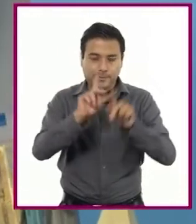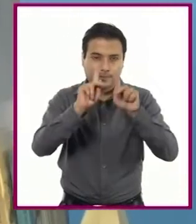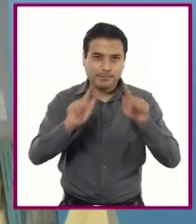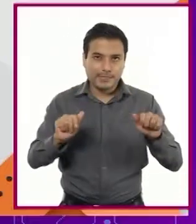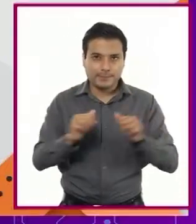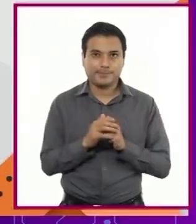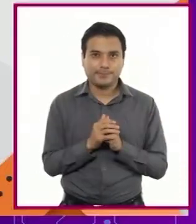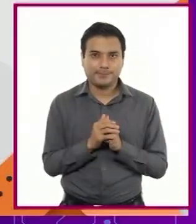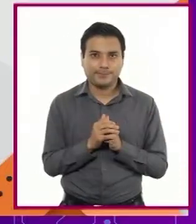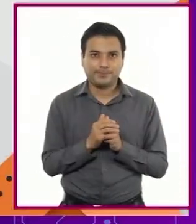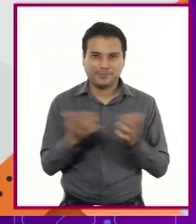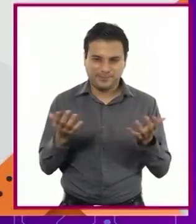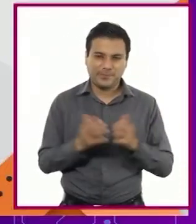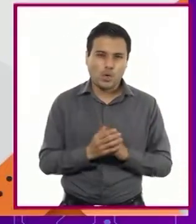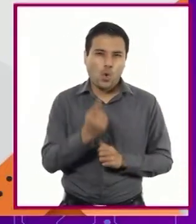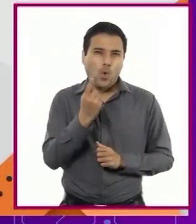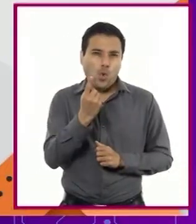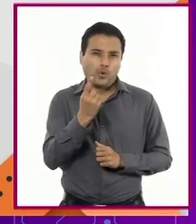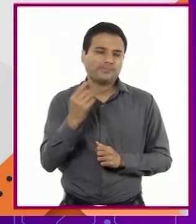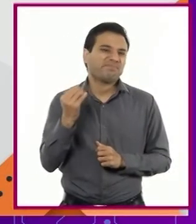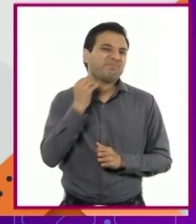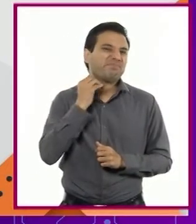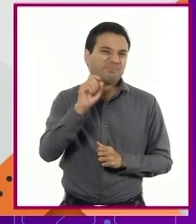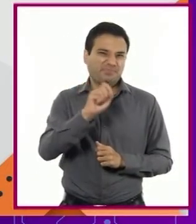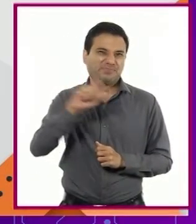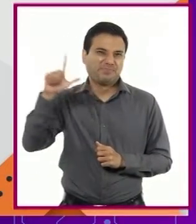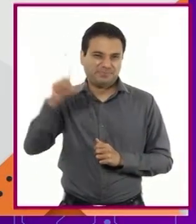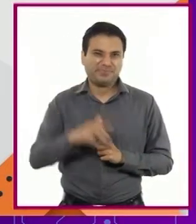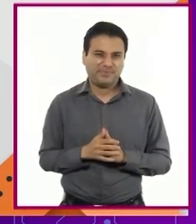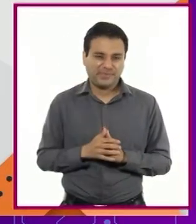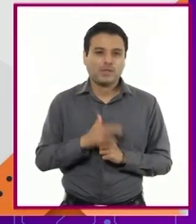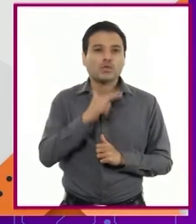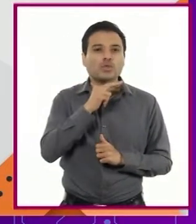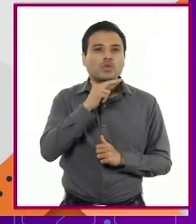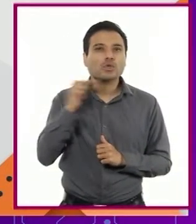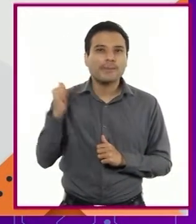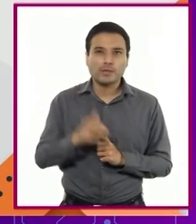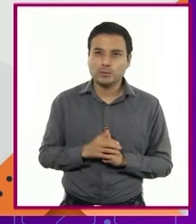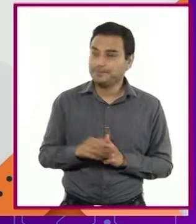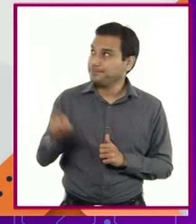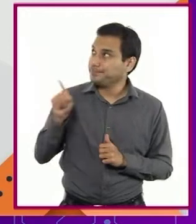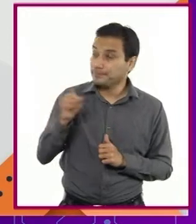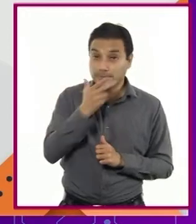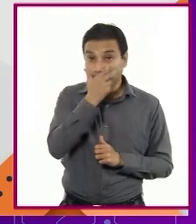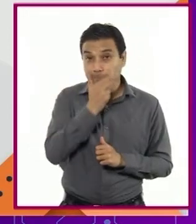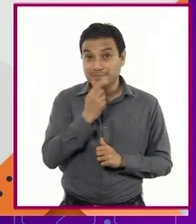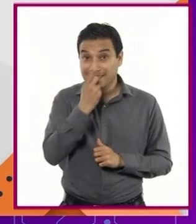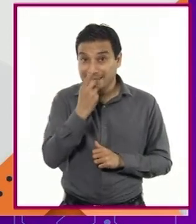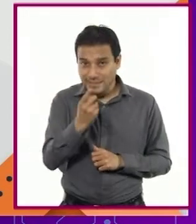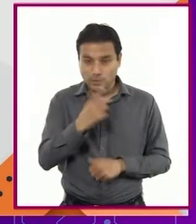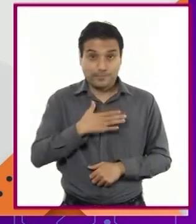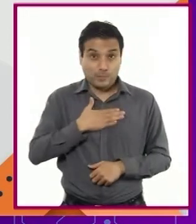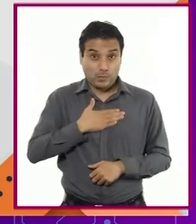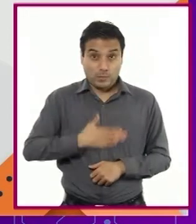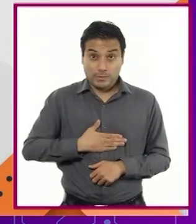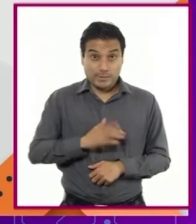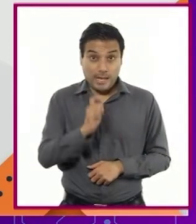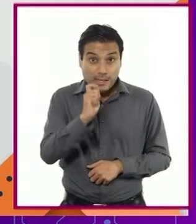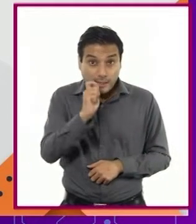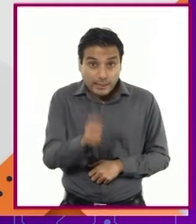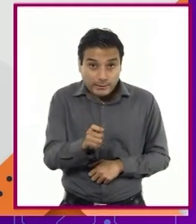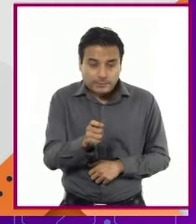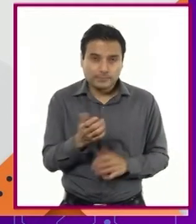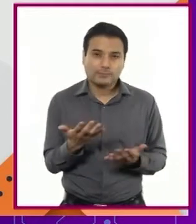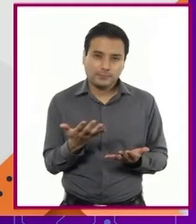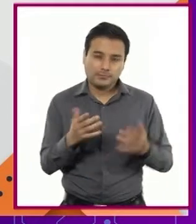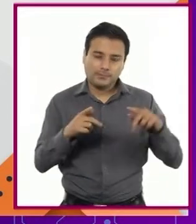Domicio Ulpiano fue un jurista romano de origen fenicio. Definió la justicia como la continua y perpetua